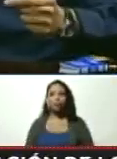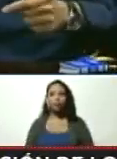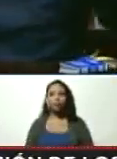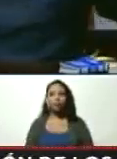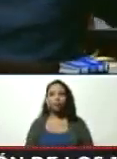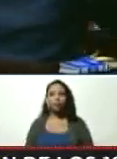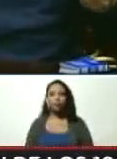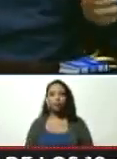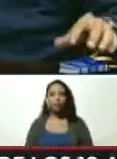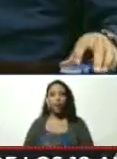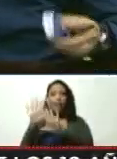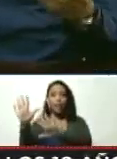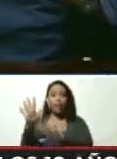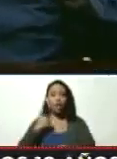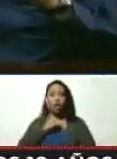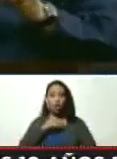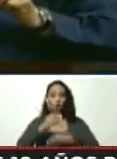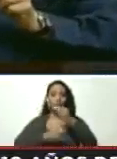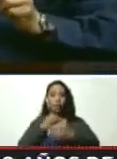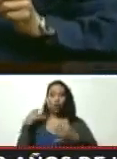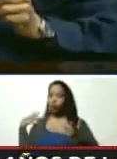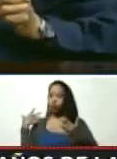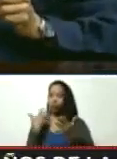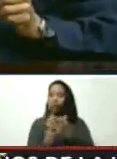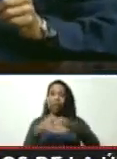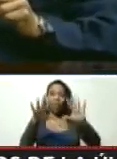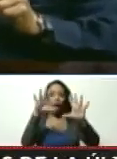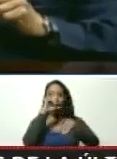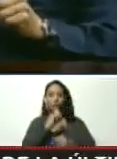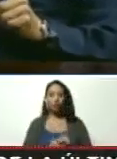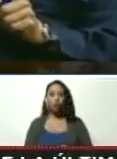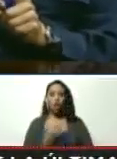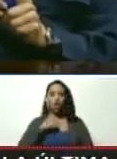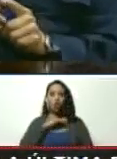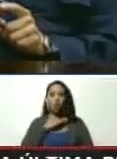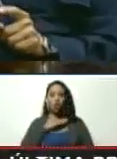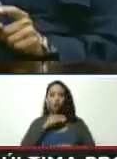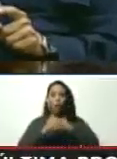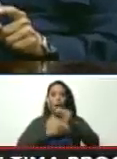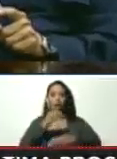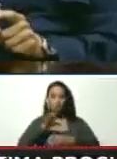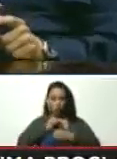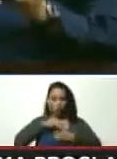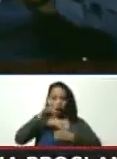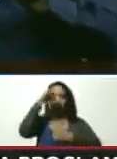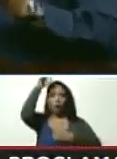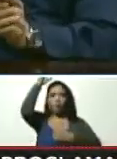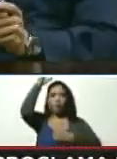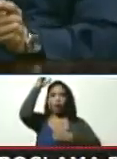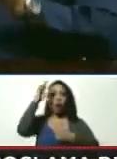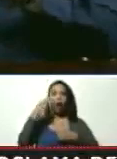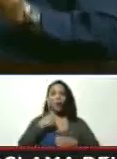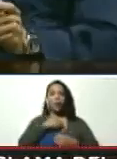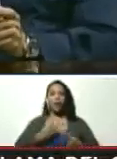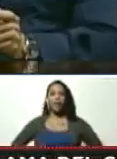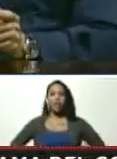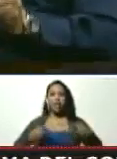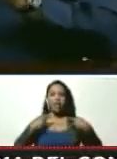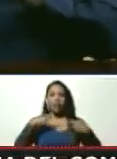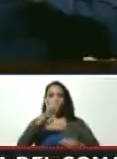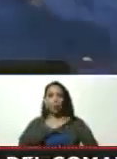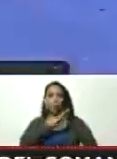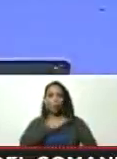Y así hemos hecho en estos 10 años. Hemos depositado nuestra alma, nuestra vida y nuestra